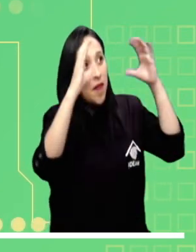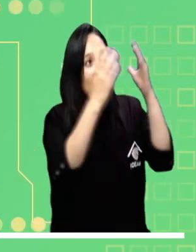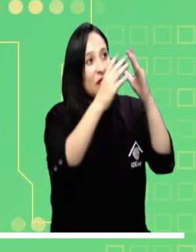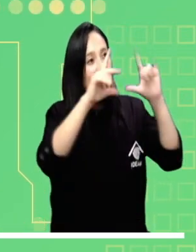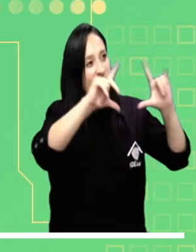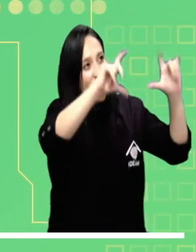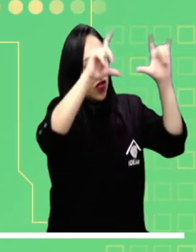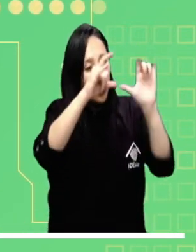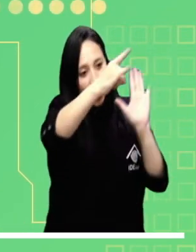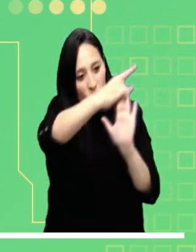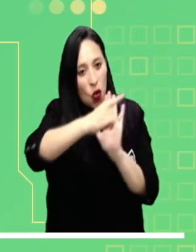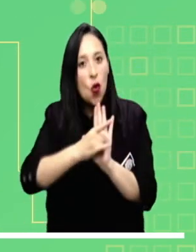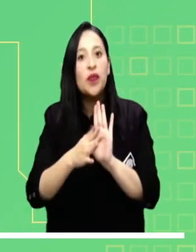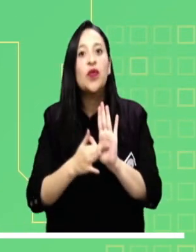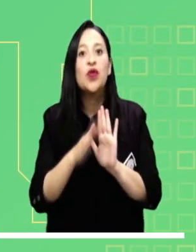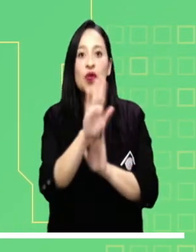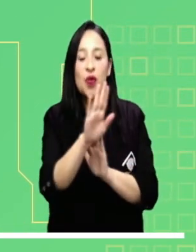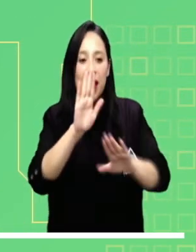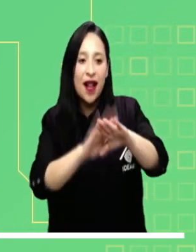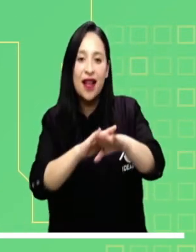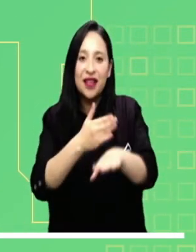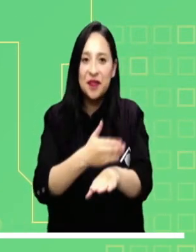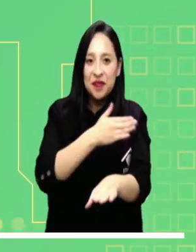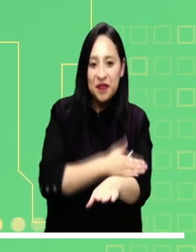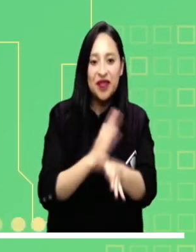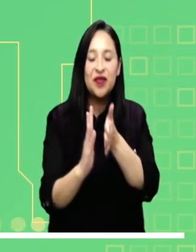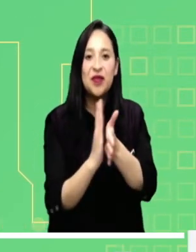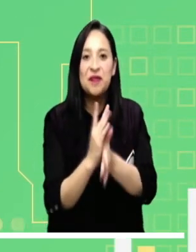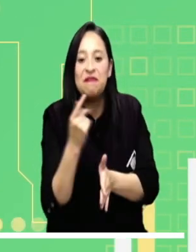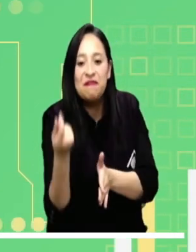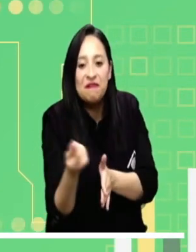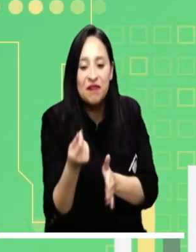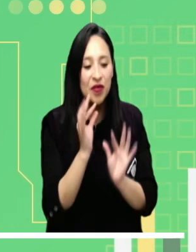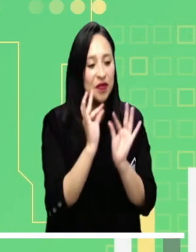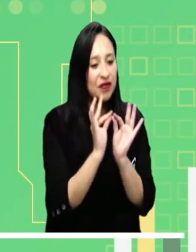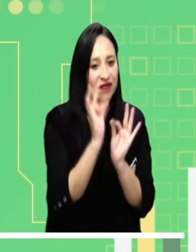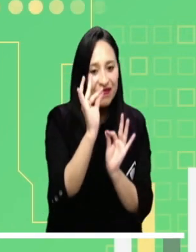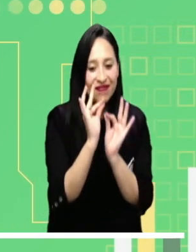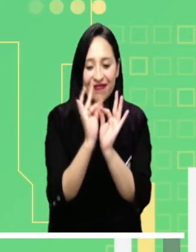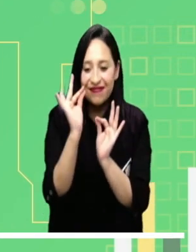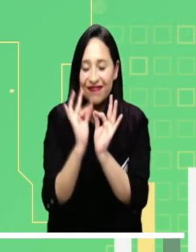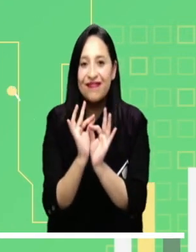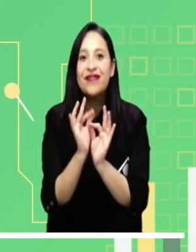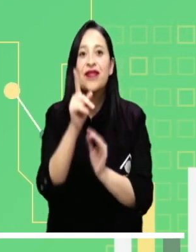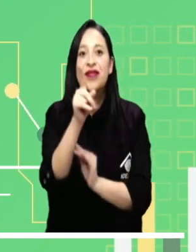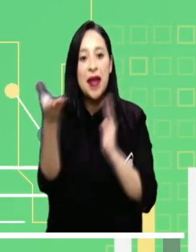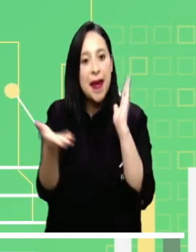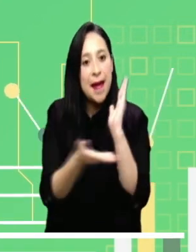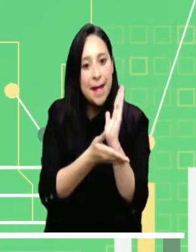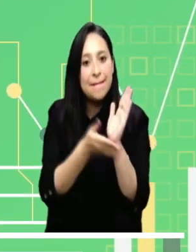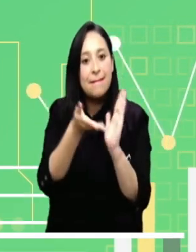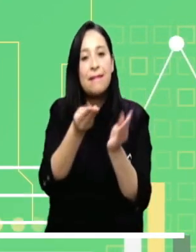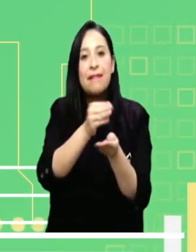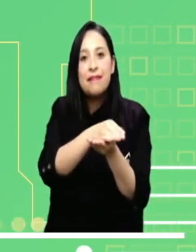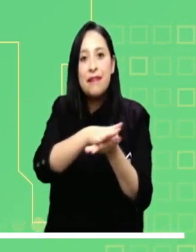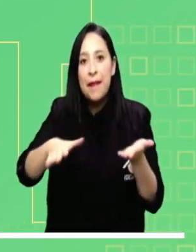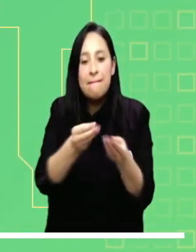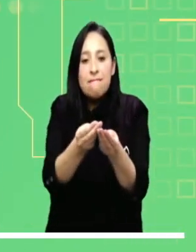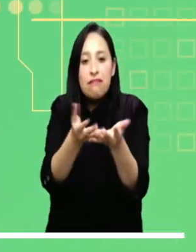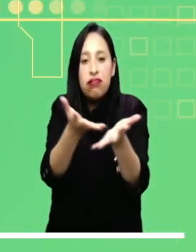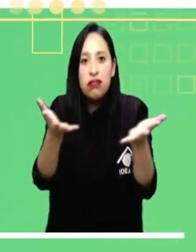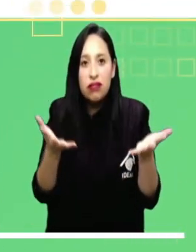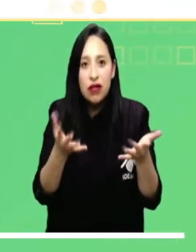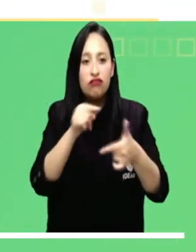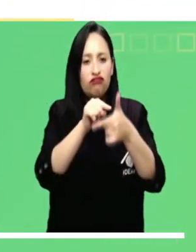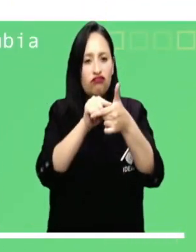tiempo, las imágenes satelitales y conozca las principales alertas tempranas. Información detallada a nivel municipal, cifras